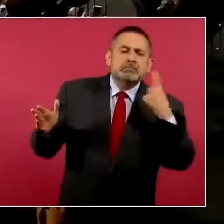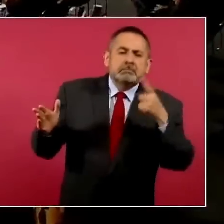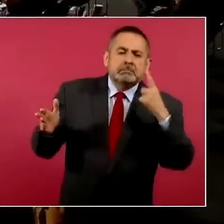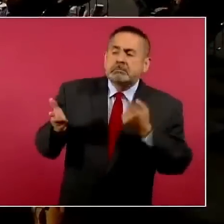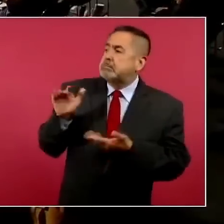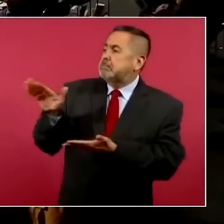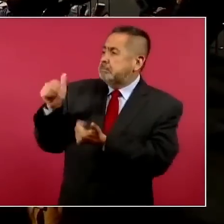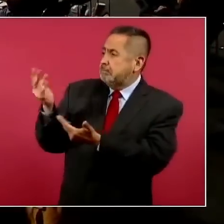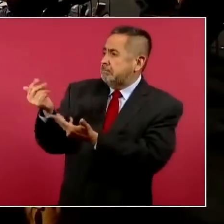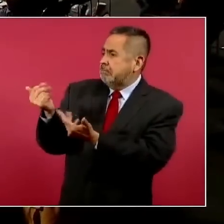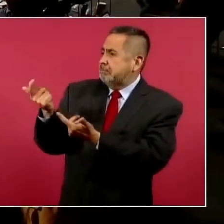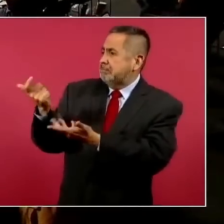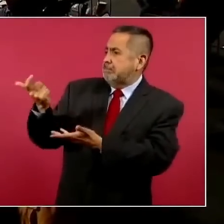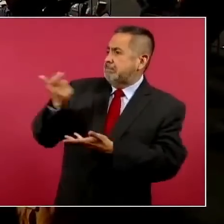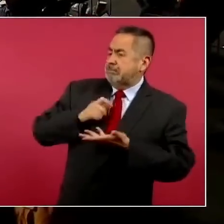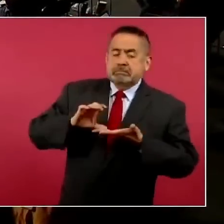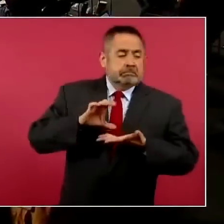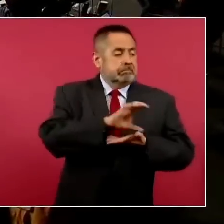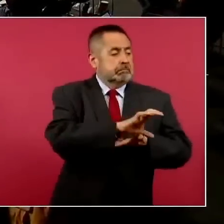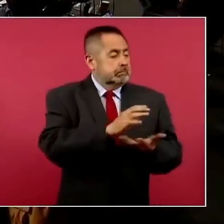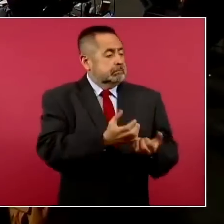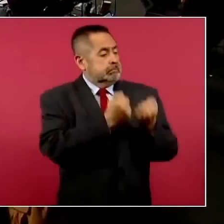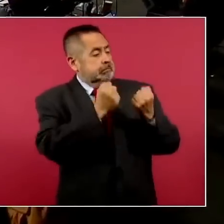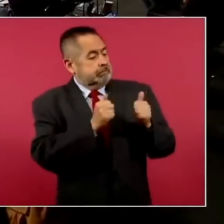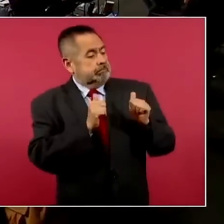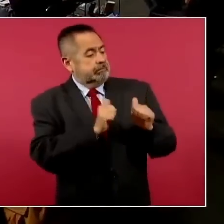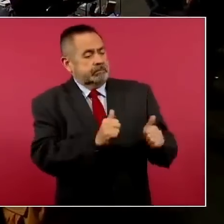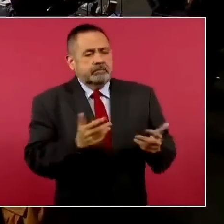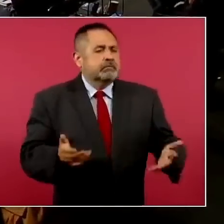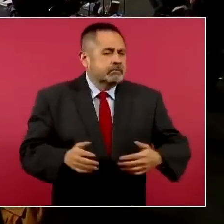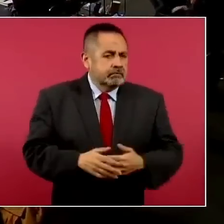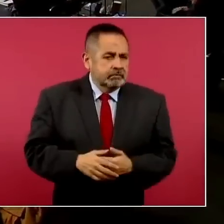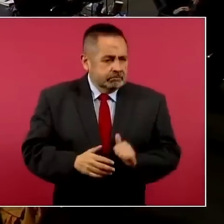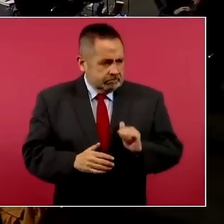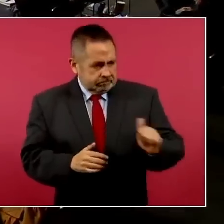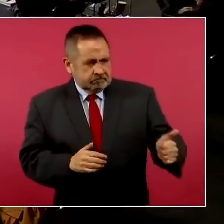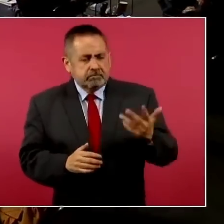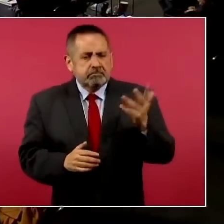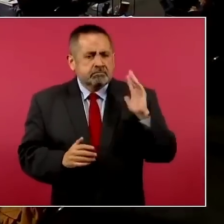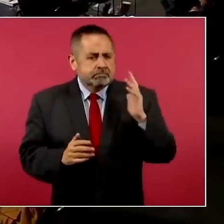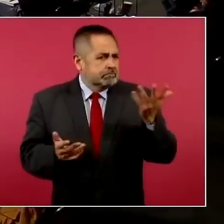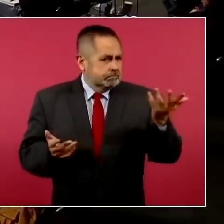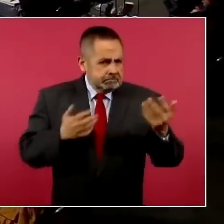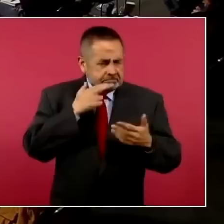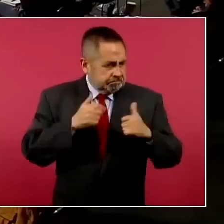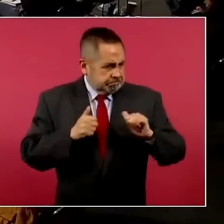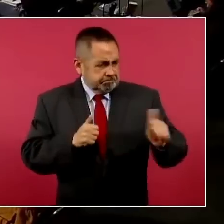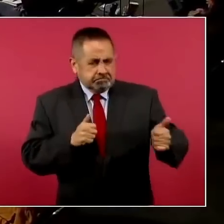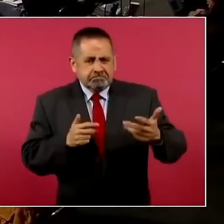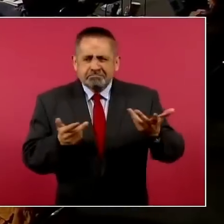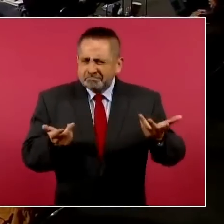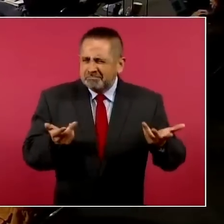a empresarios y a banqueros? ¿Por qué no se dejó al mercado?